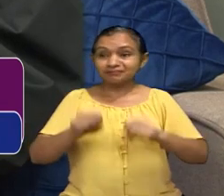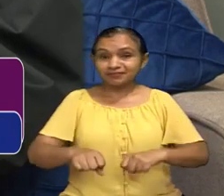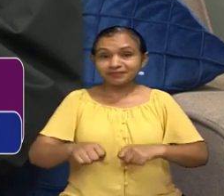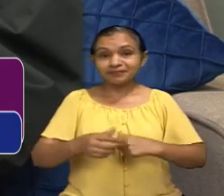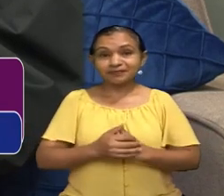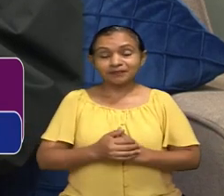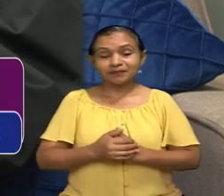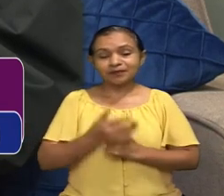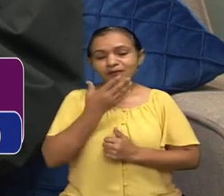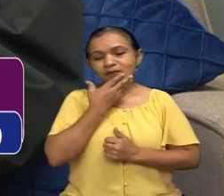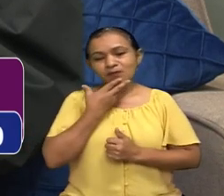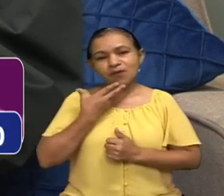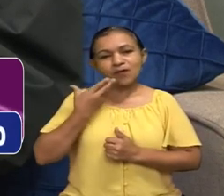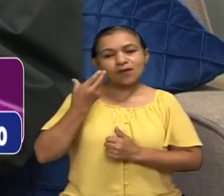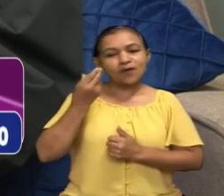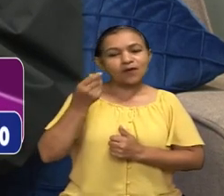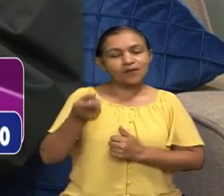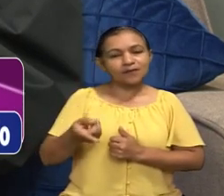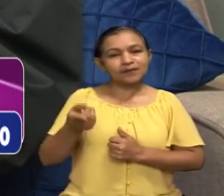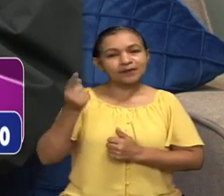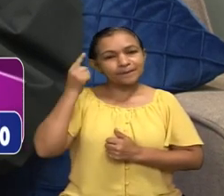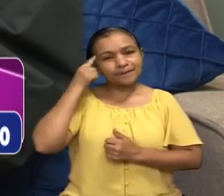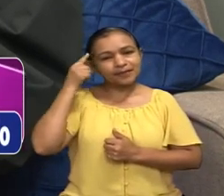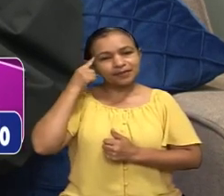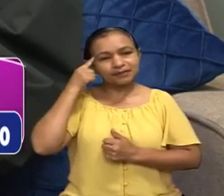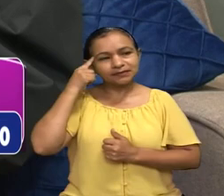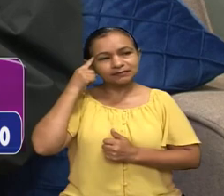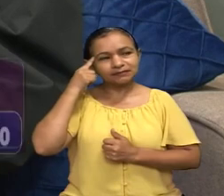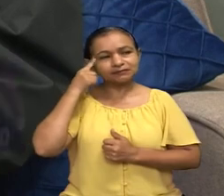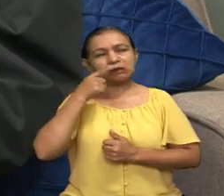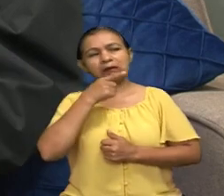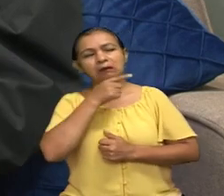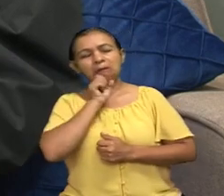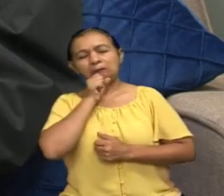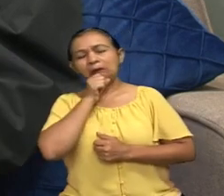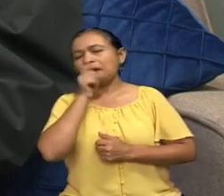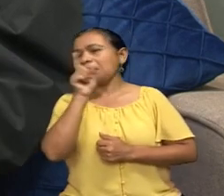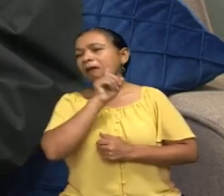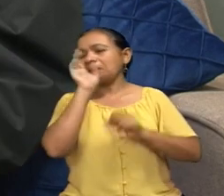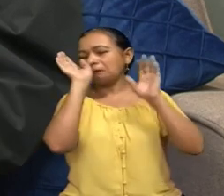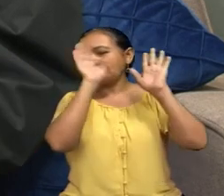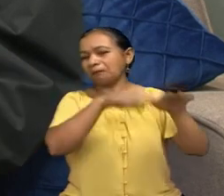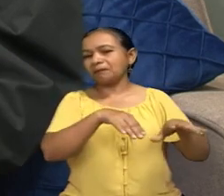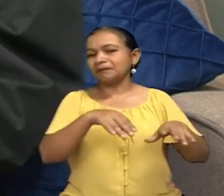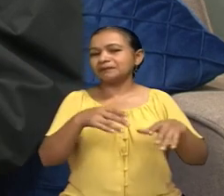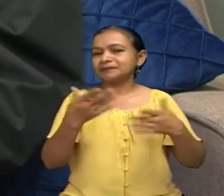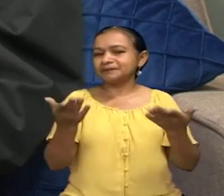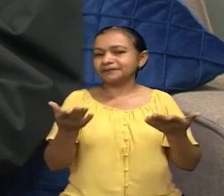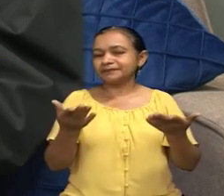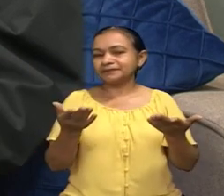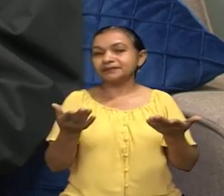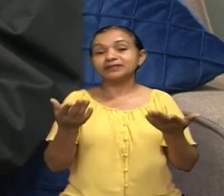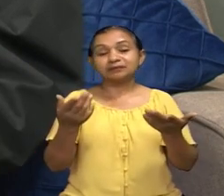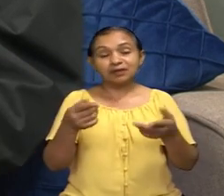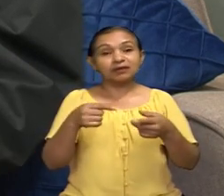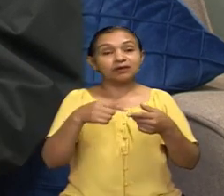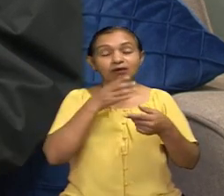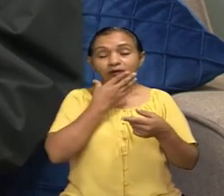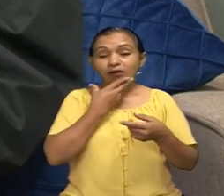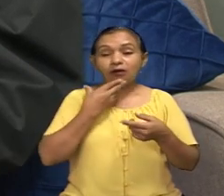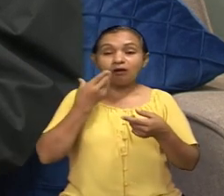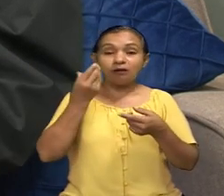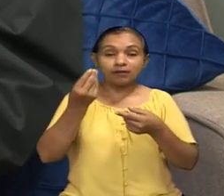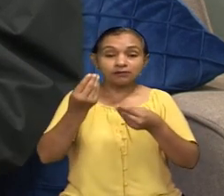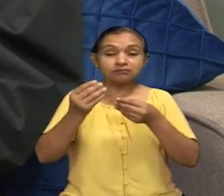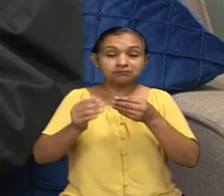Cuando uno es joven, cree que siempre vas a estar en ese periodo de la vida, pero ese periodo pasa y